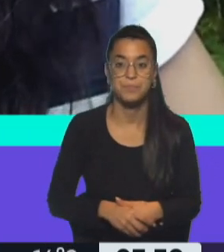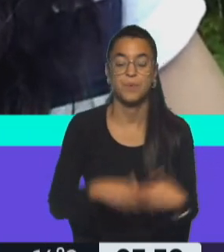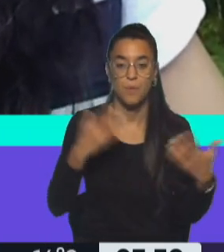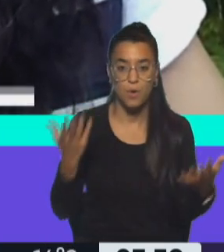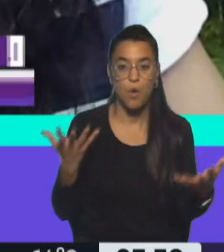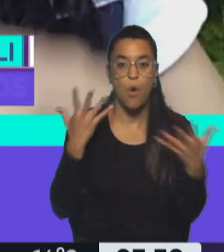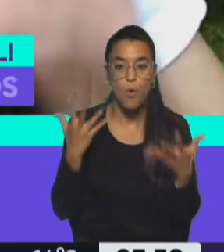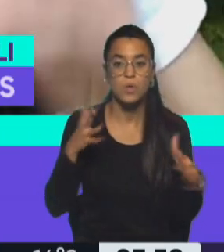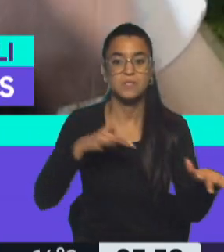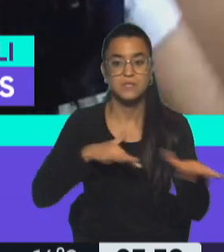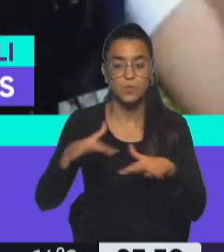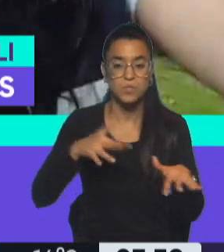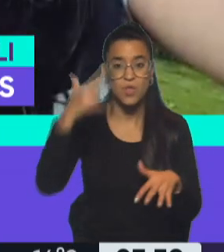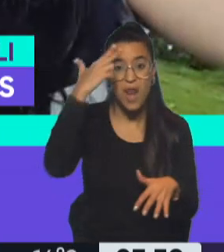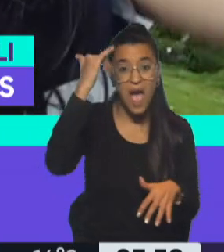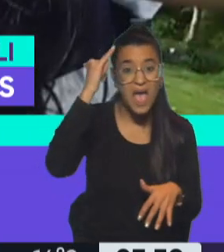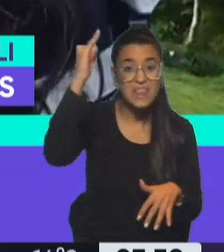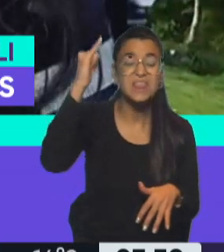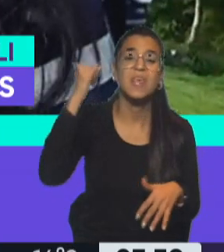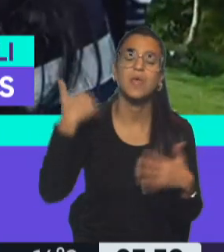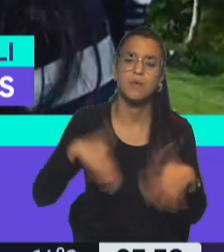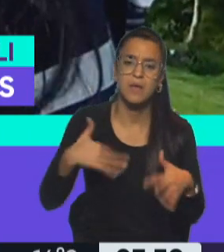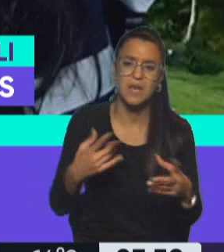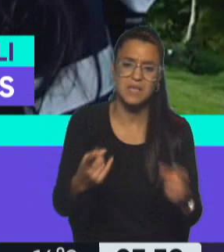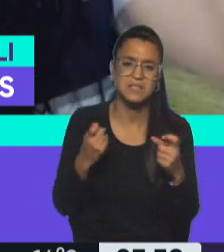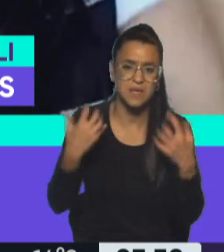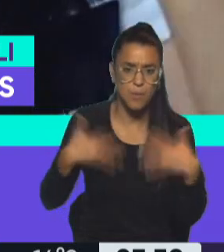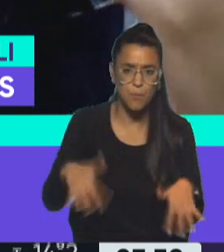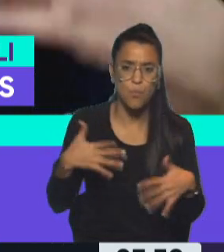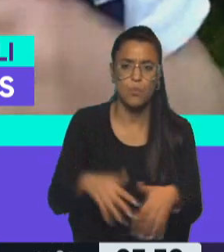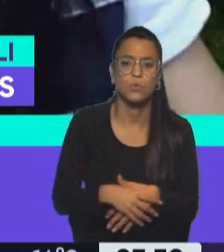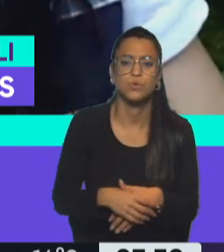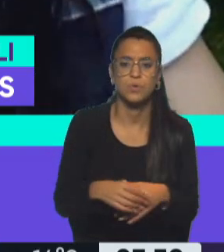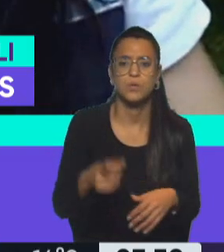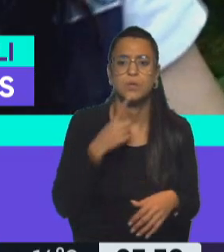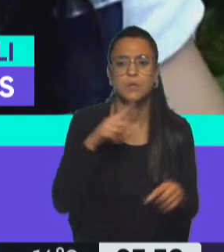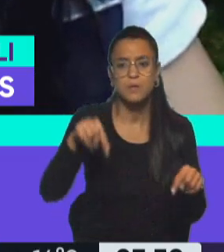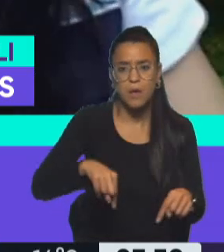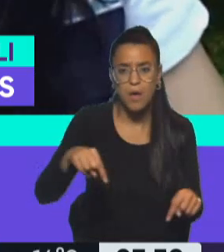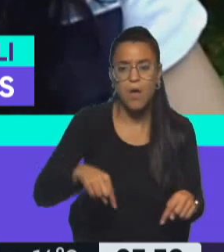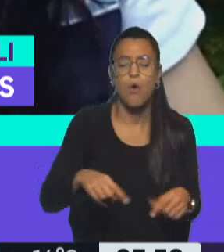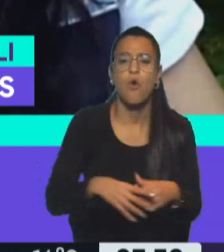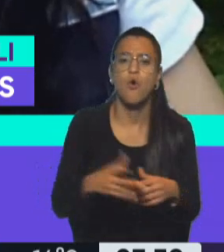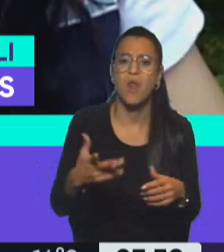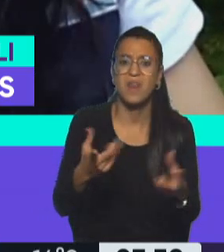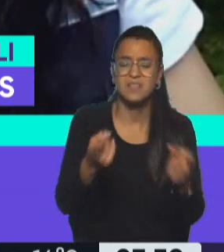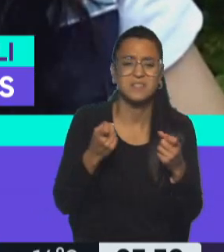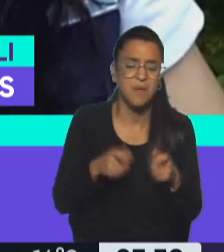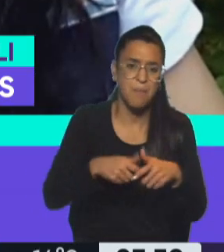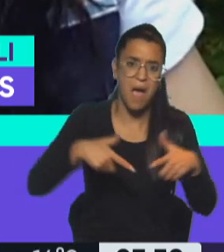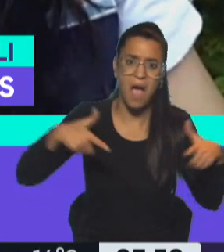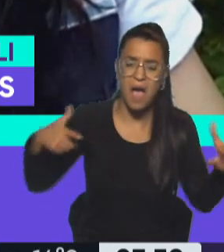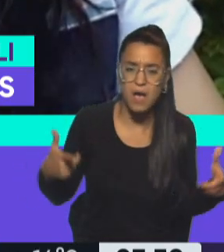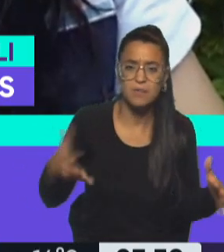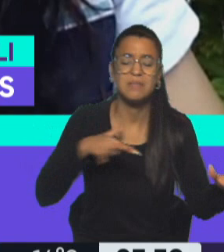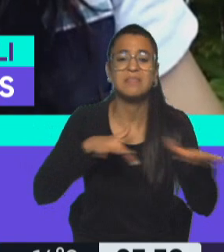Bueno, por supuesto la situación en Haití siempre es de muchísima necesidad y se incrementó muchísima esa necesidad estructural con